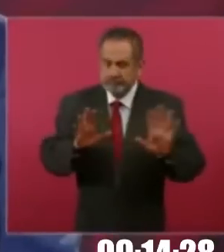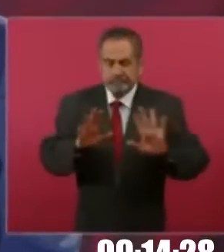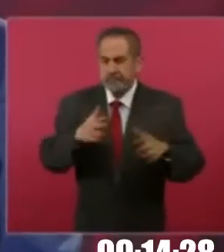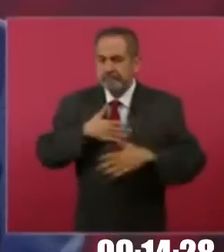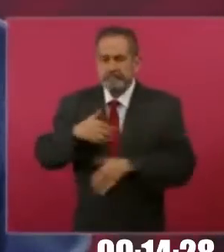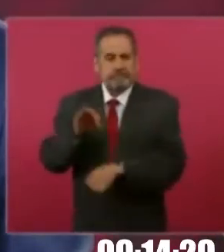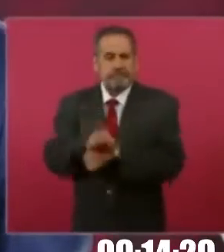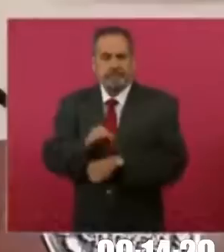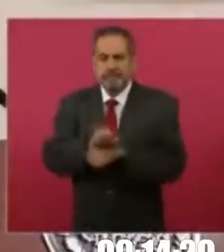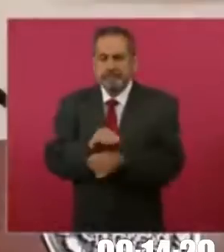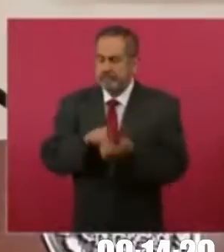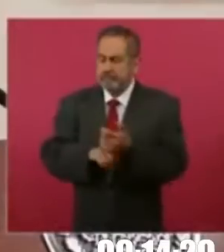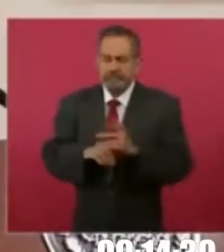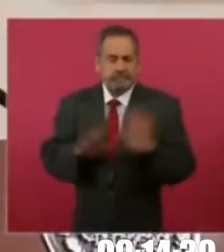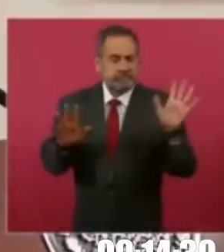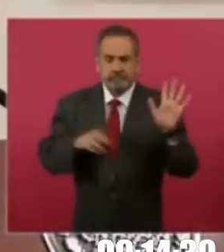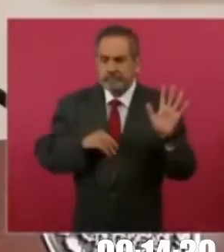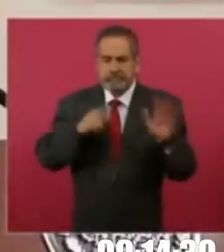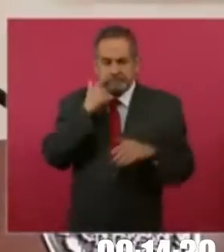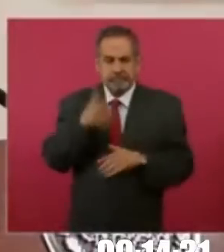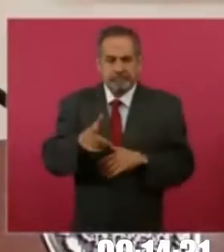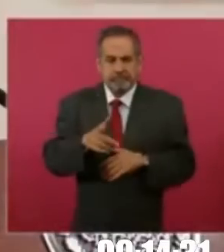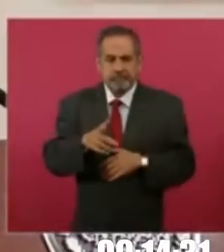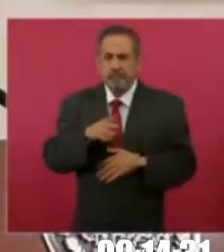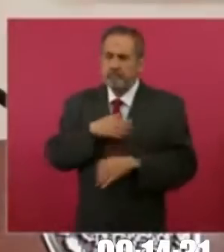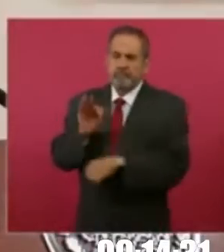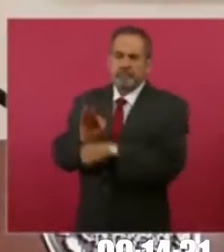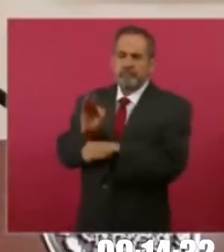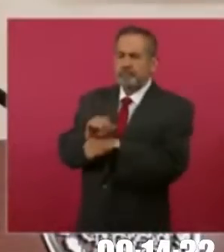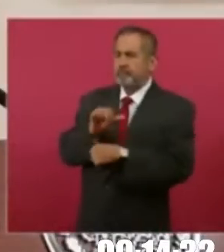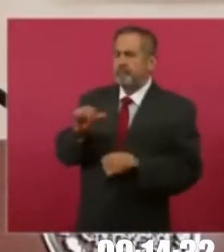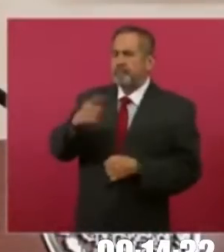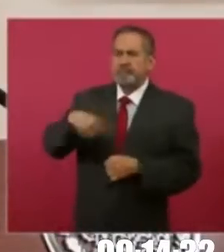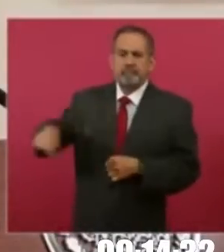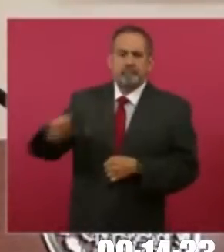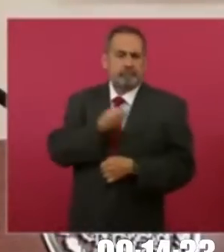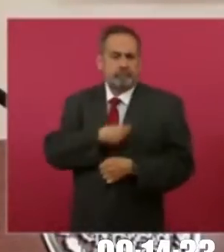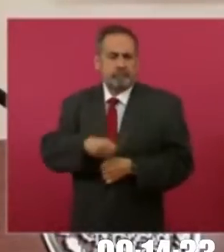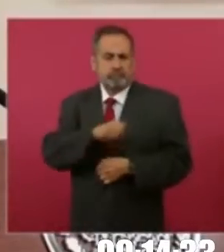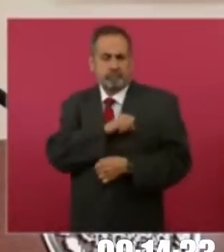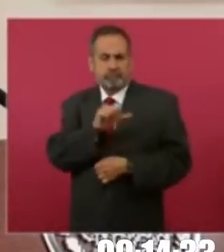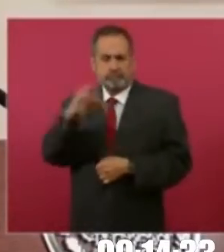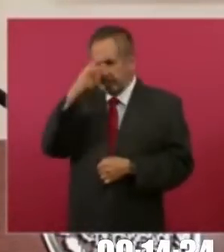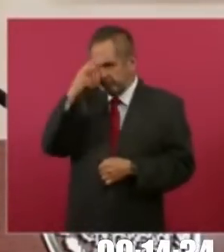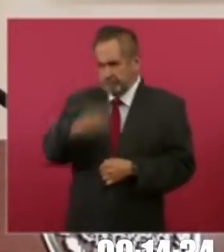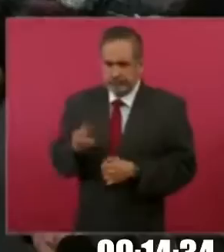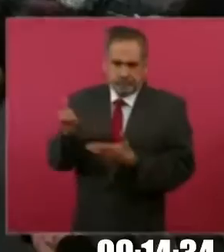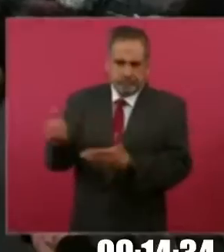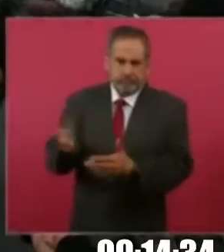porque tenemos que cuidar la salud de los mexicanos